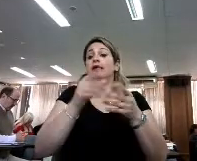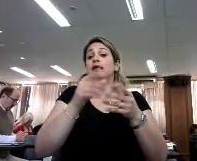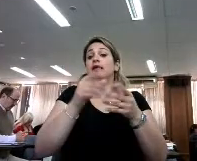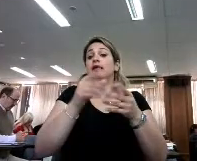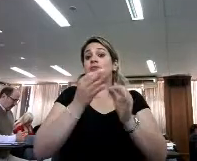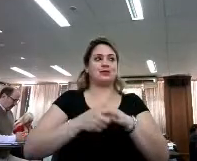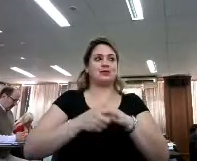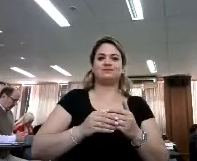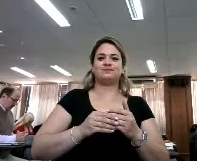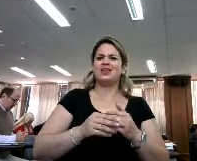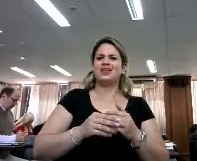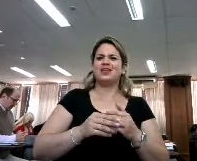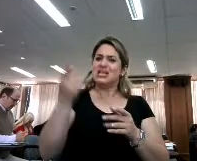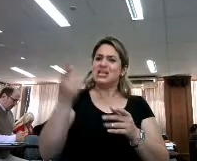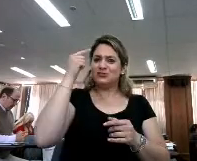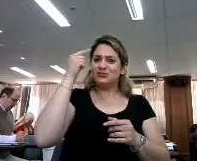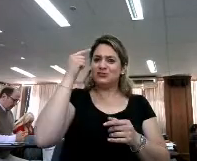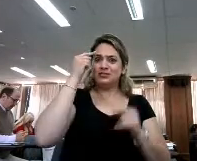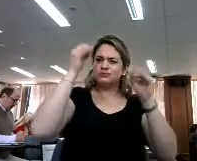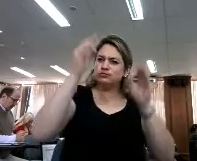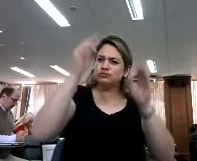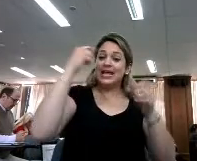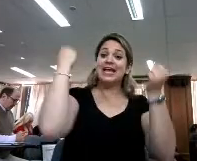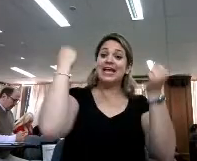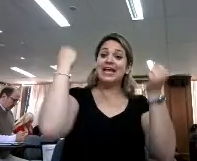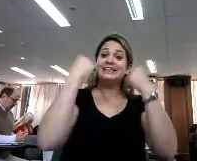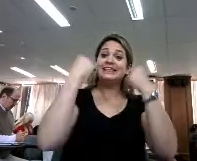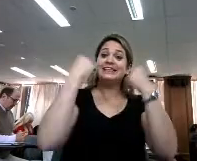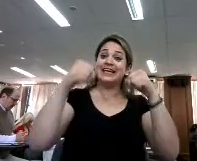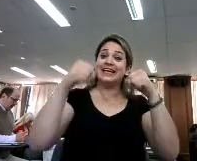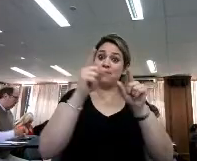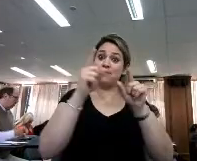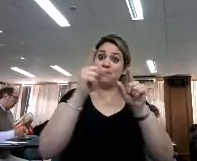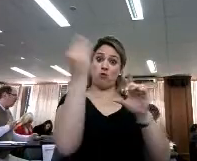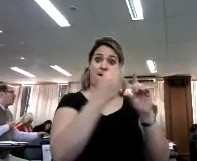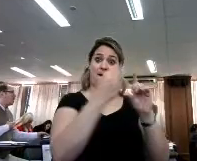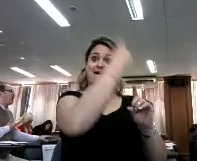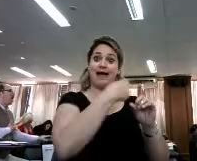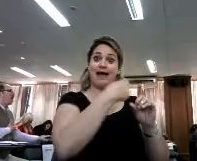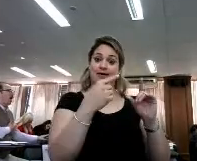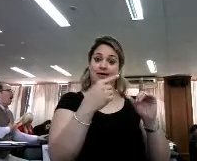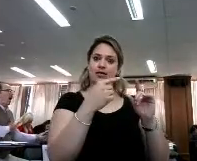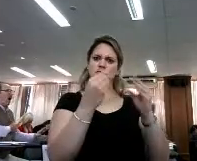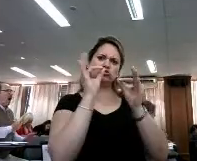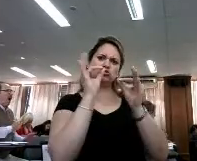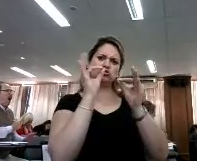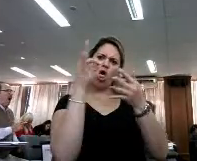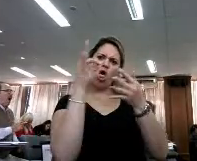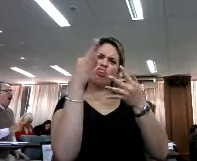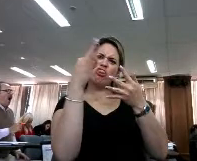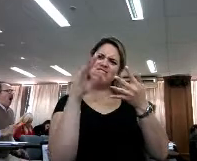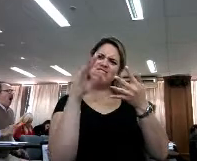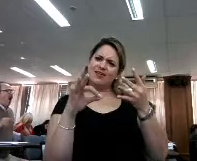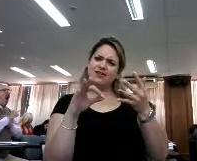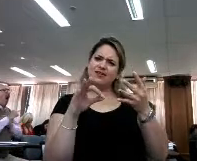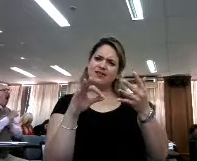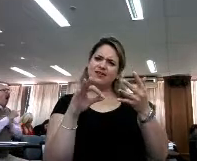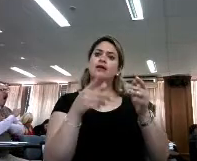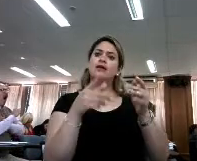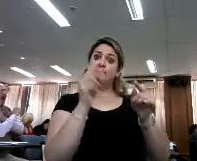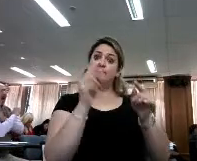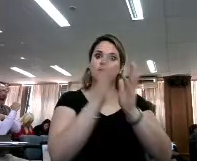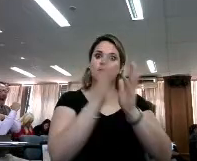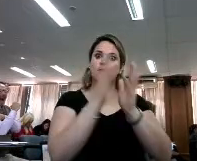Ahora, si aterrizamos eso, ese ejercicio, a nuestra realidad, a nuestras bibliotecas, al libro